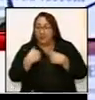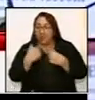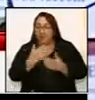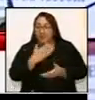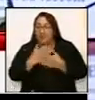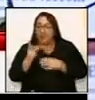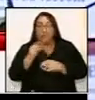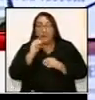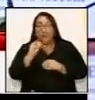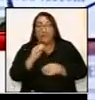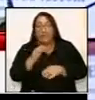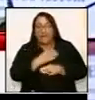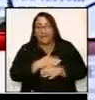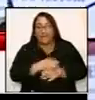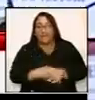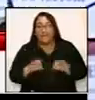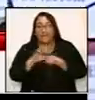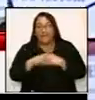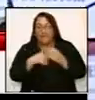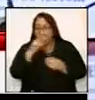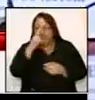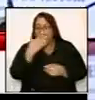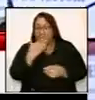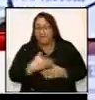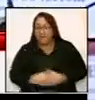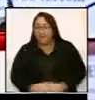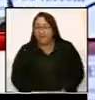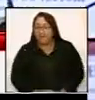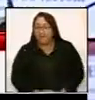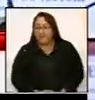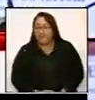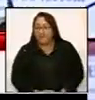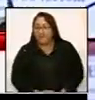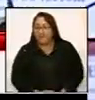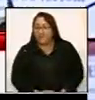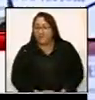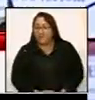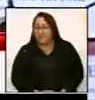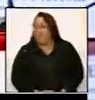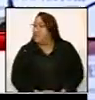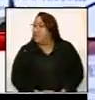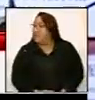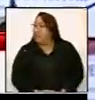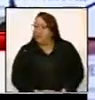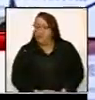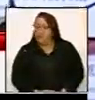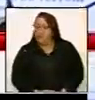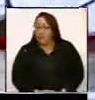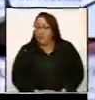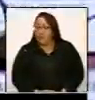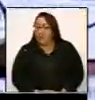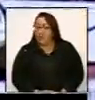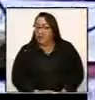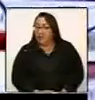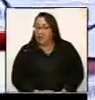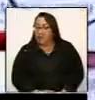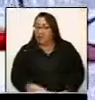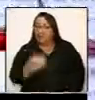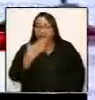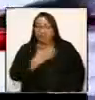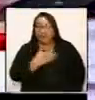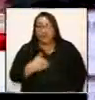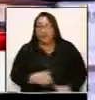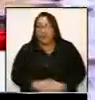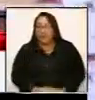que no necesariamente son los intereses del país. Gracias, presidente. Congresista Noceda. Gracias,